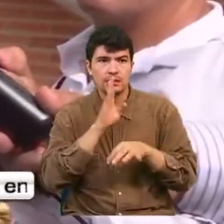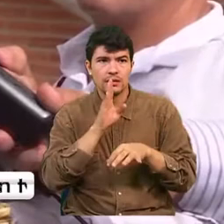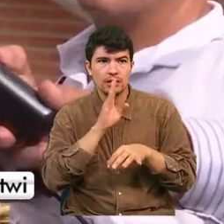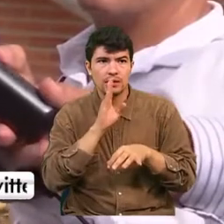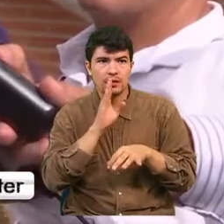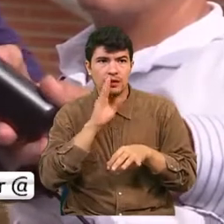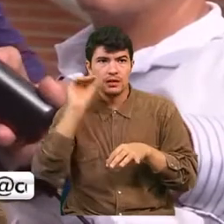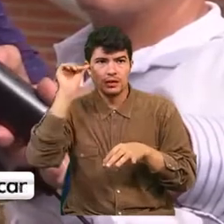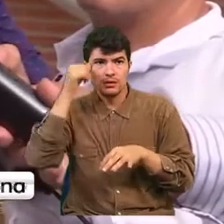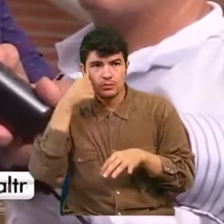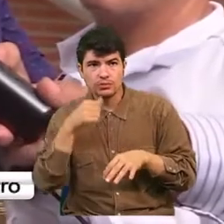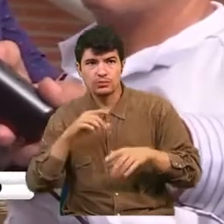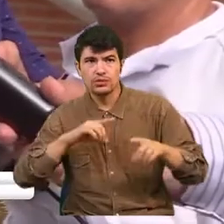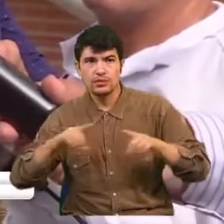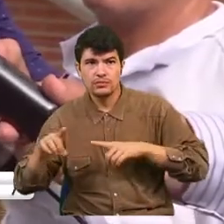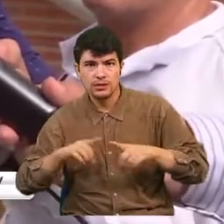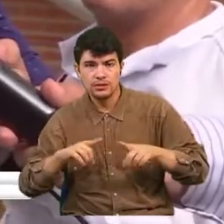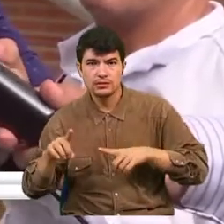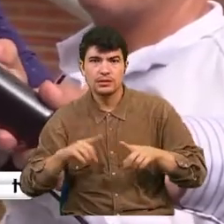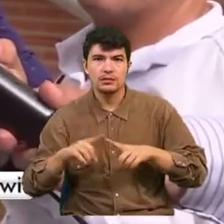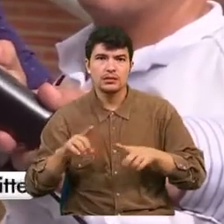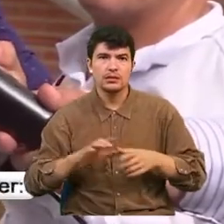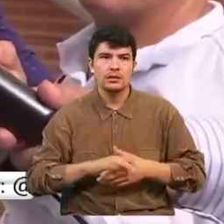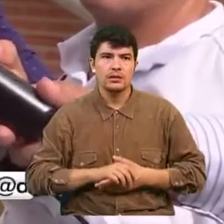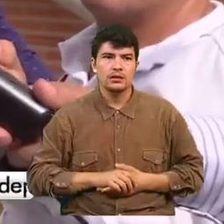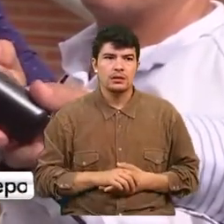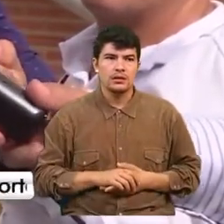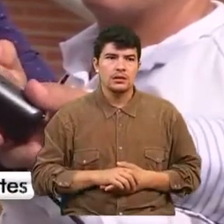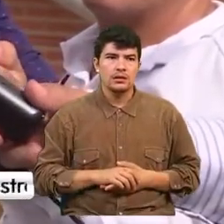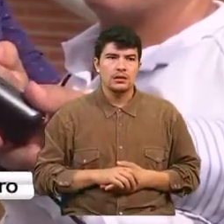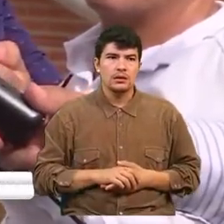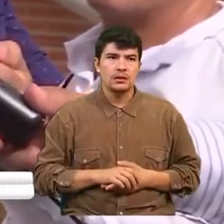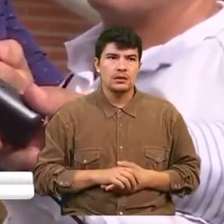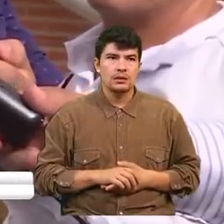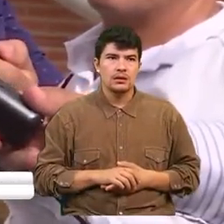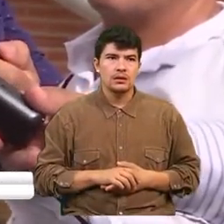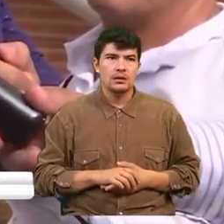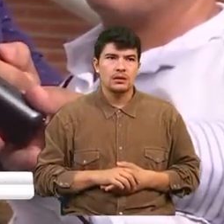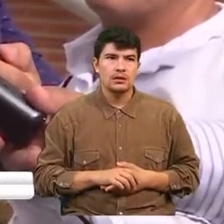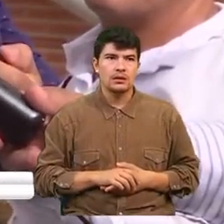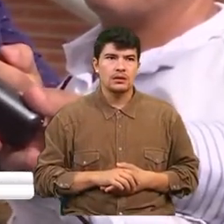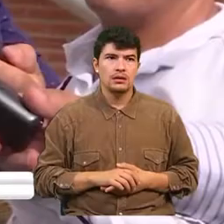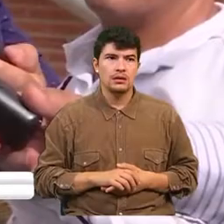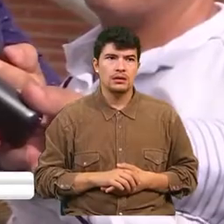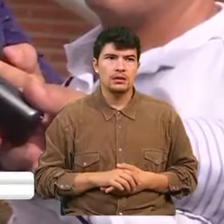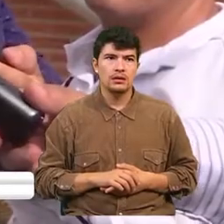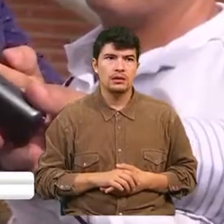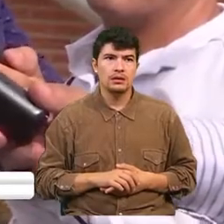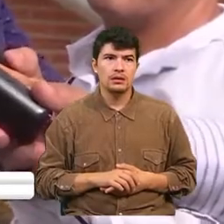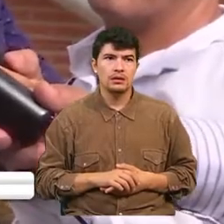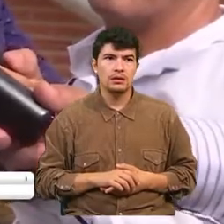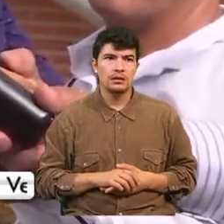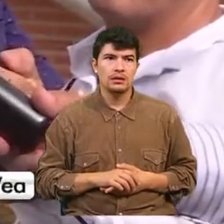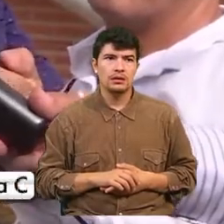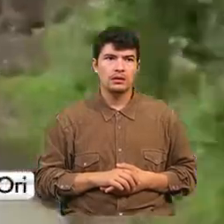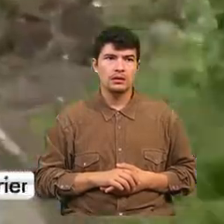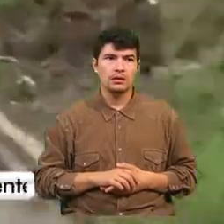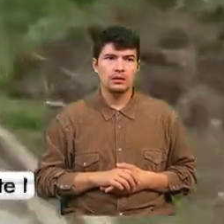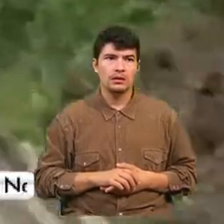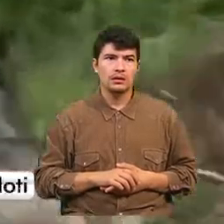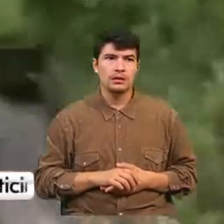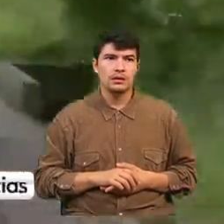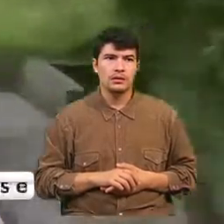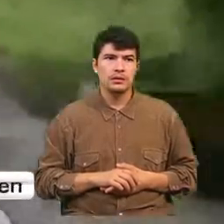con la administración municipal, lo que tiene que ver con un plan del mejoramiento del acueducto aquí por cerca de 10.000 millones de pesos que con la alcaldesa ahora nos